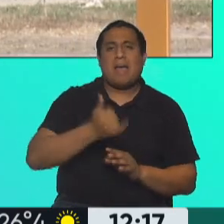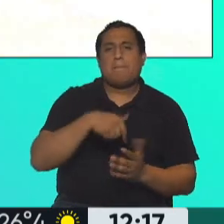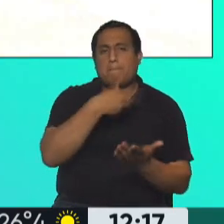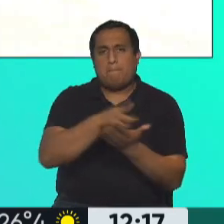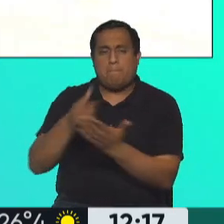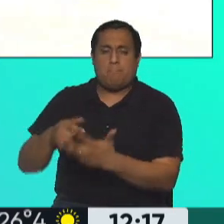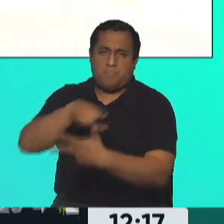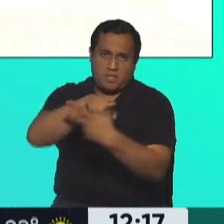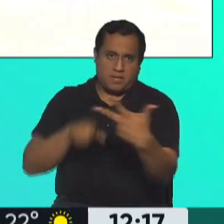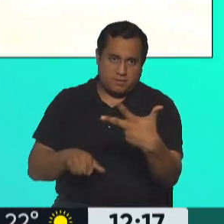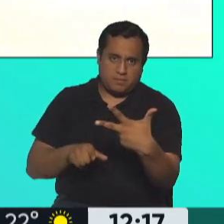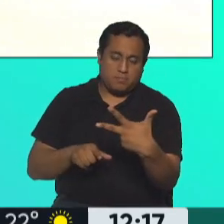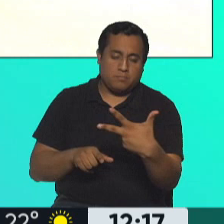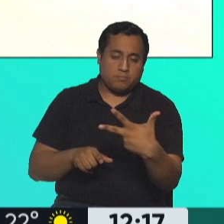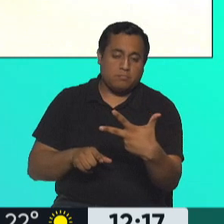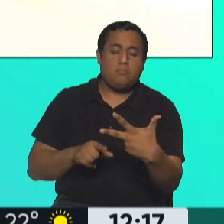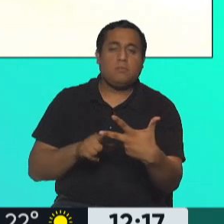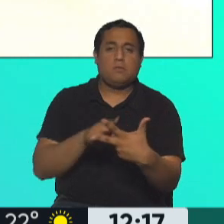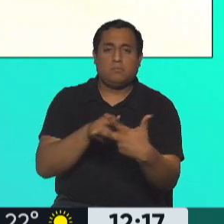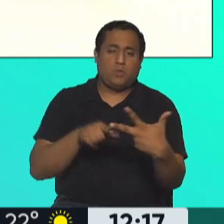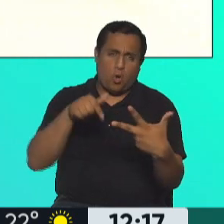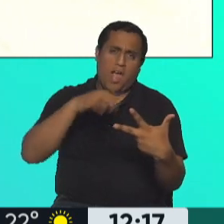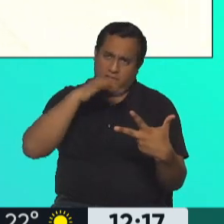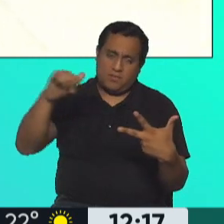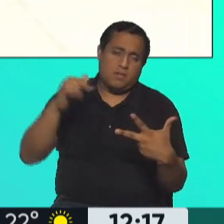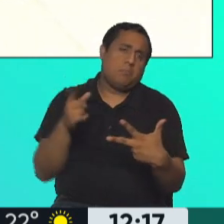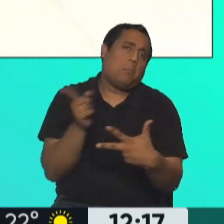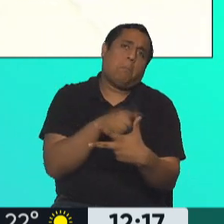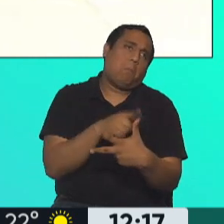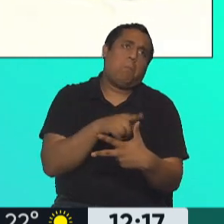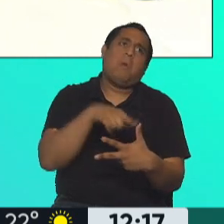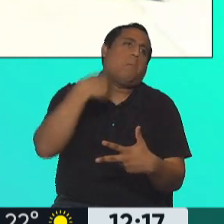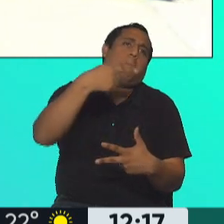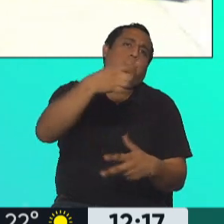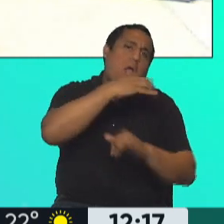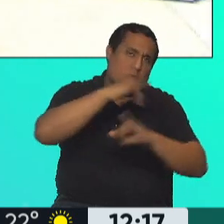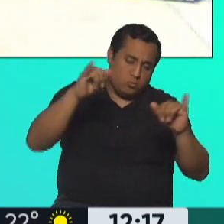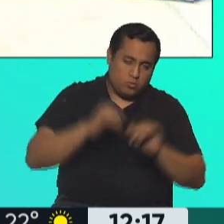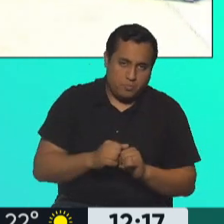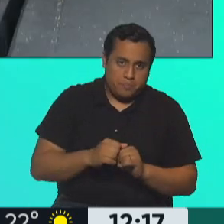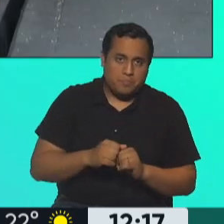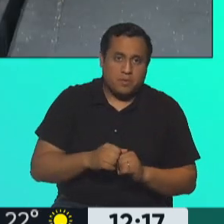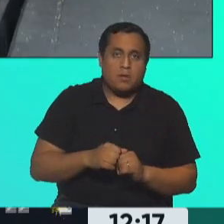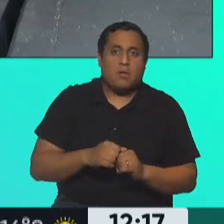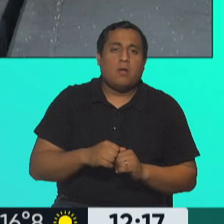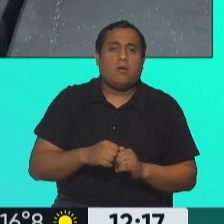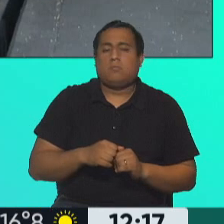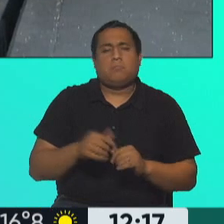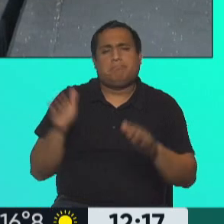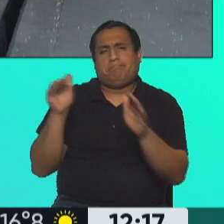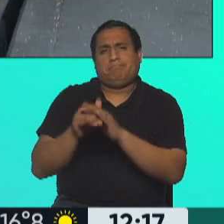que son los que, sobre dos de ellos se va a informar hoy, otro seguramente va a ser un anuncio en los próximos días. El que quedó postergado justamente